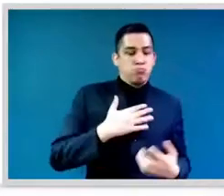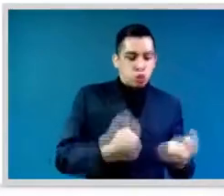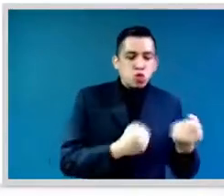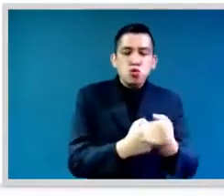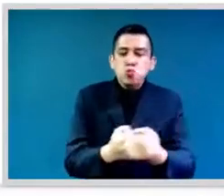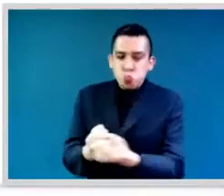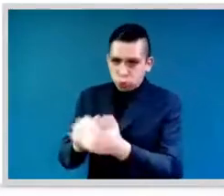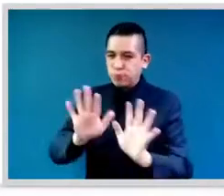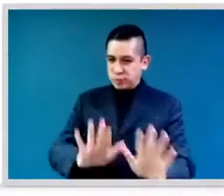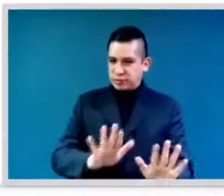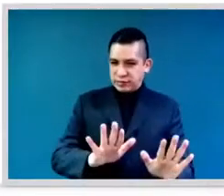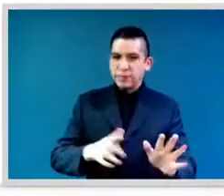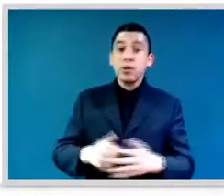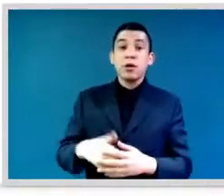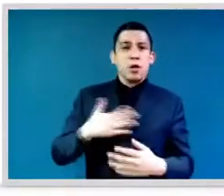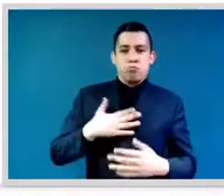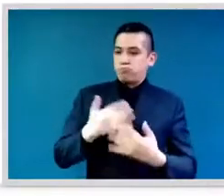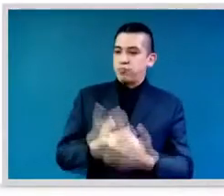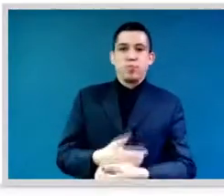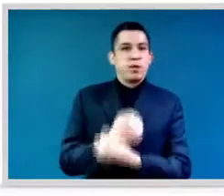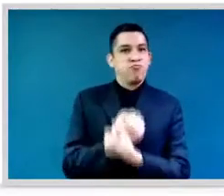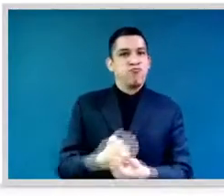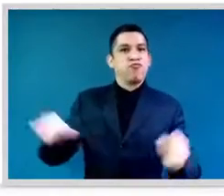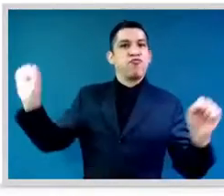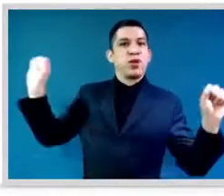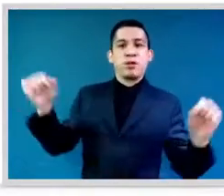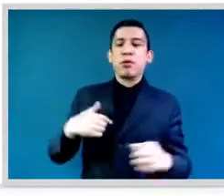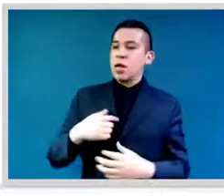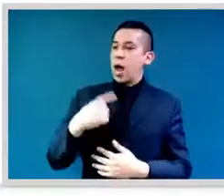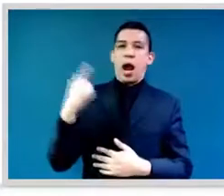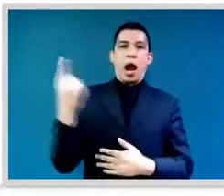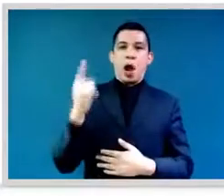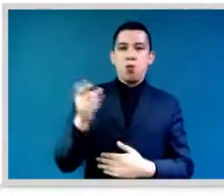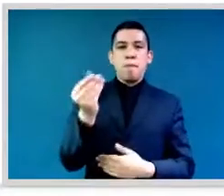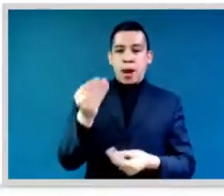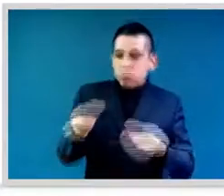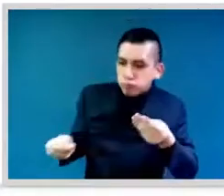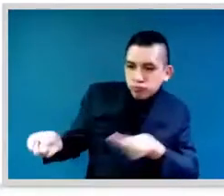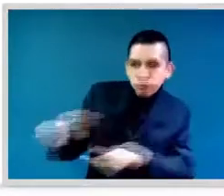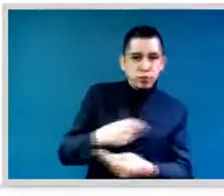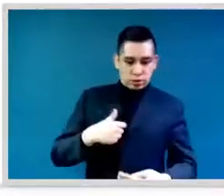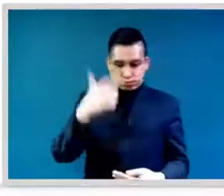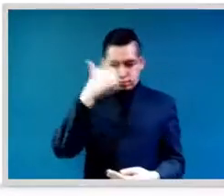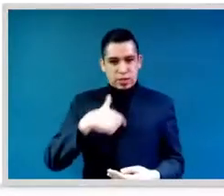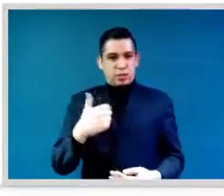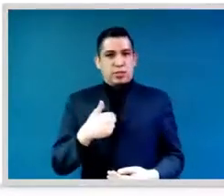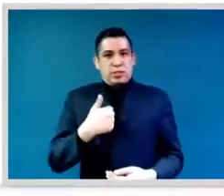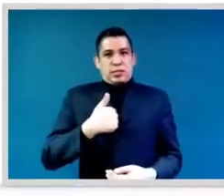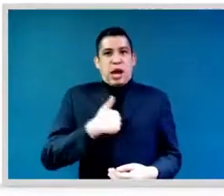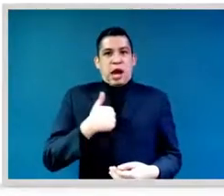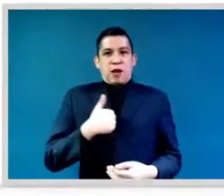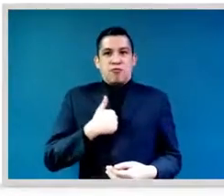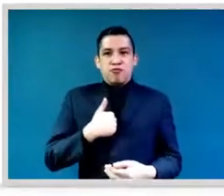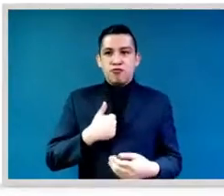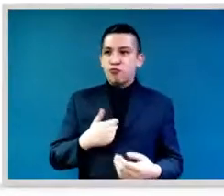independencia económica que debemos, sin lugar a dudas, transitar como forma de lograr esa